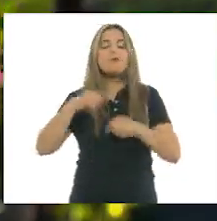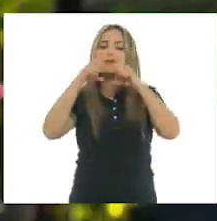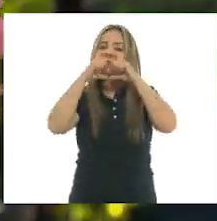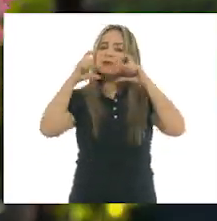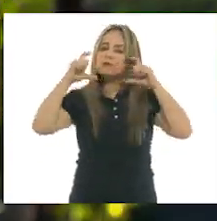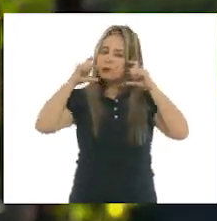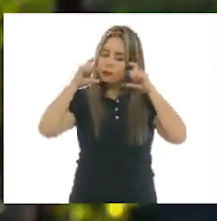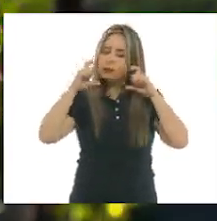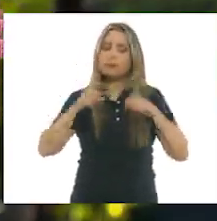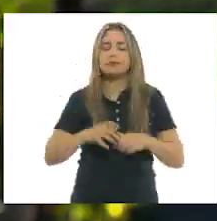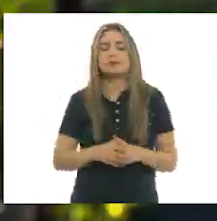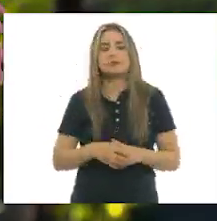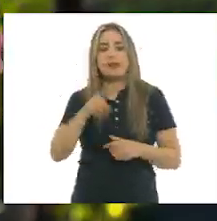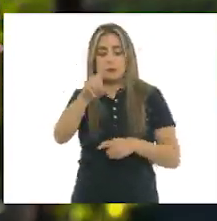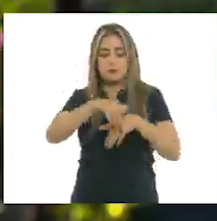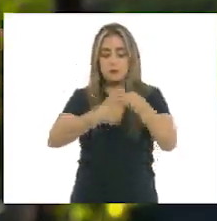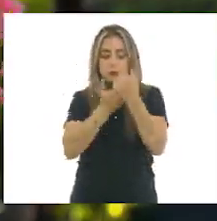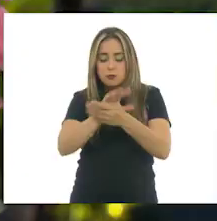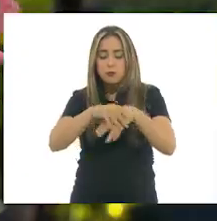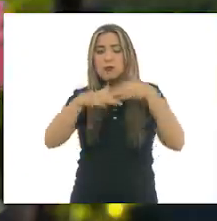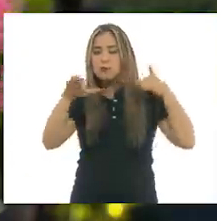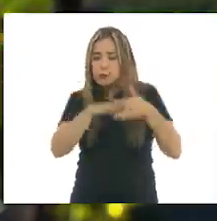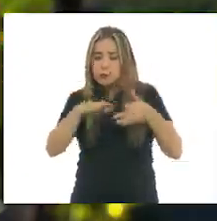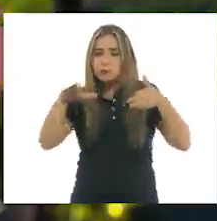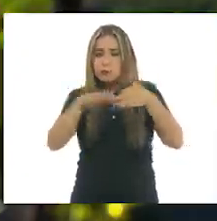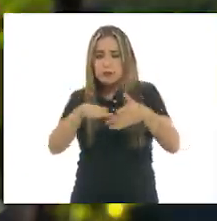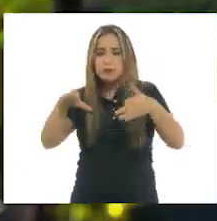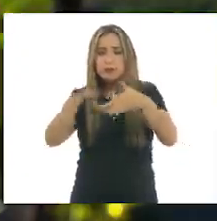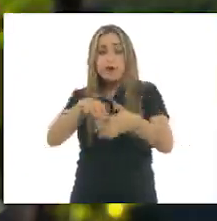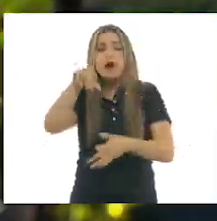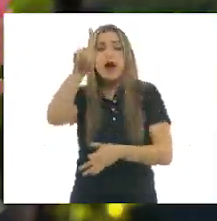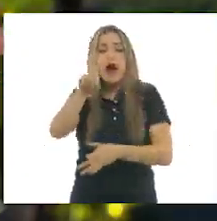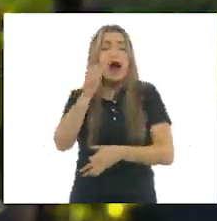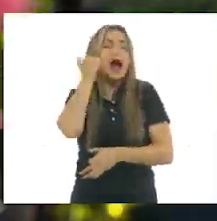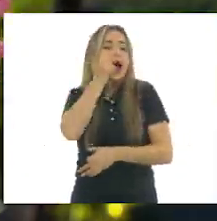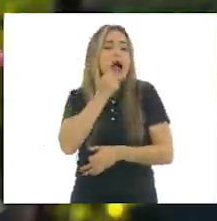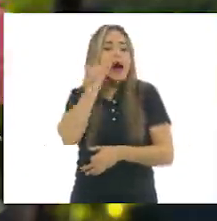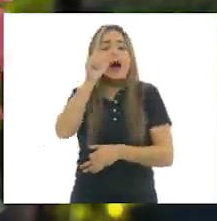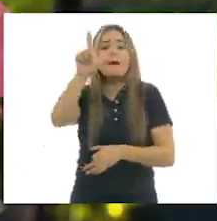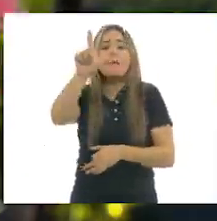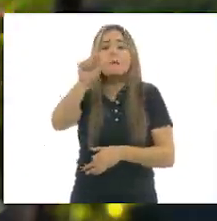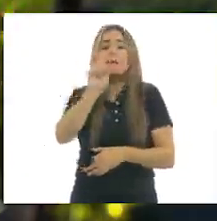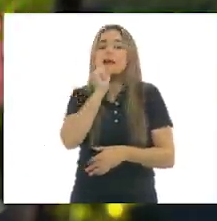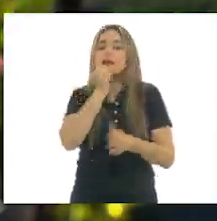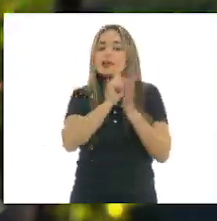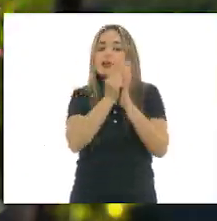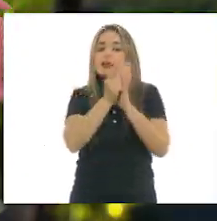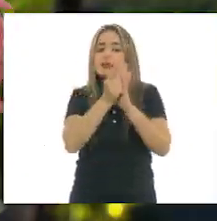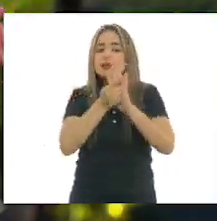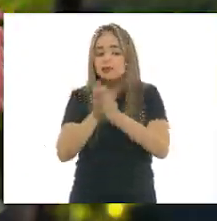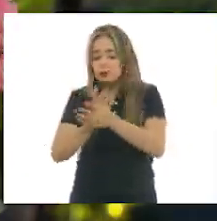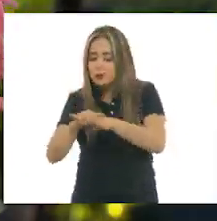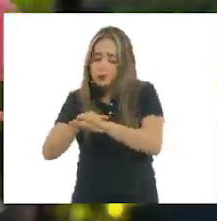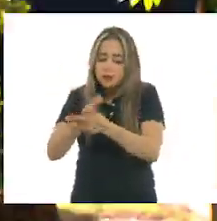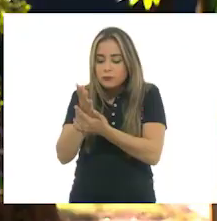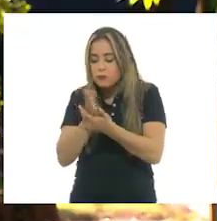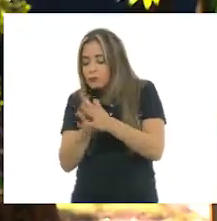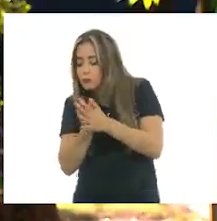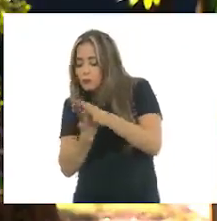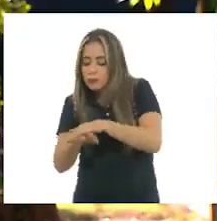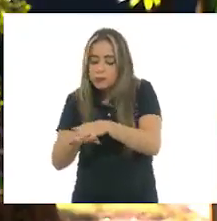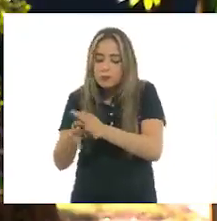cubrebocas. Lava tus manos frecuentemente con agua y con jabón por lo menos durante 20 segundos.